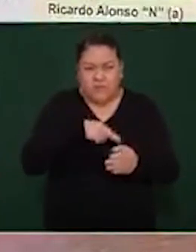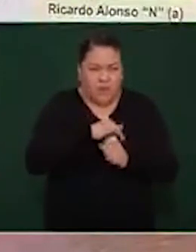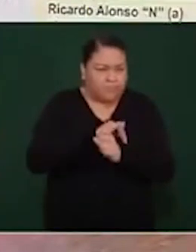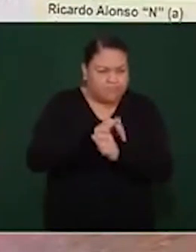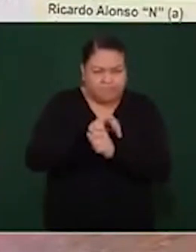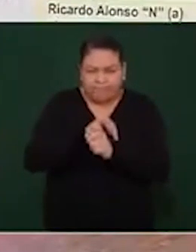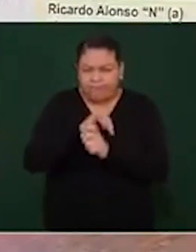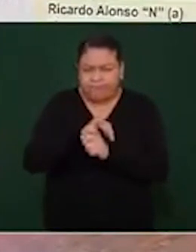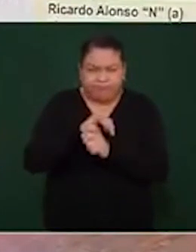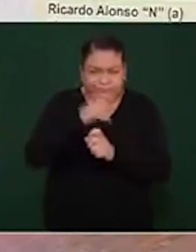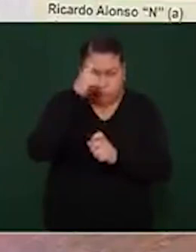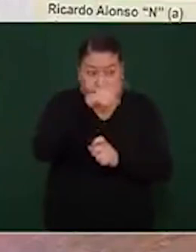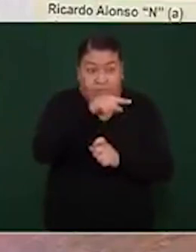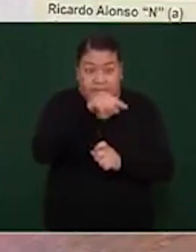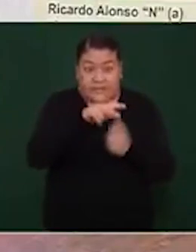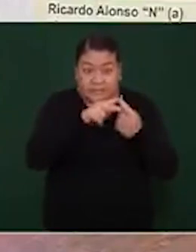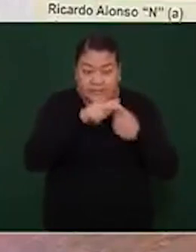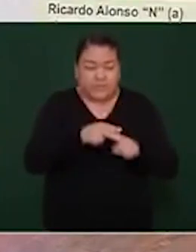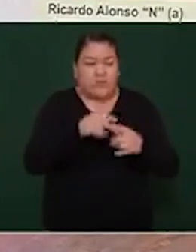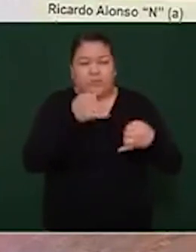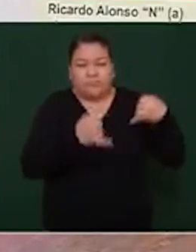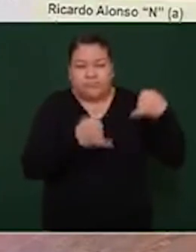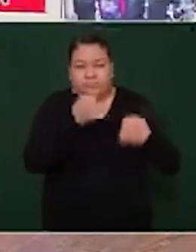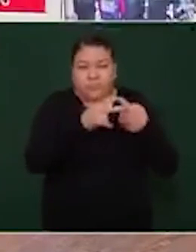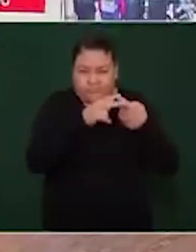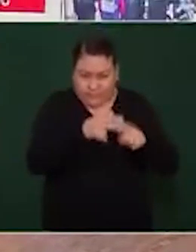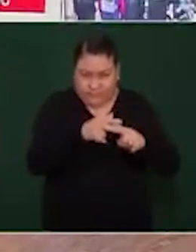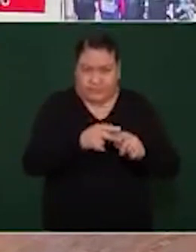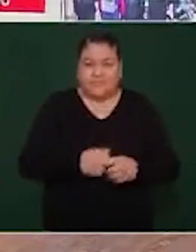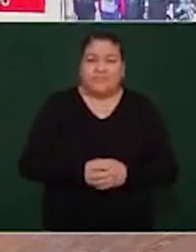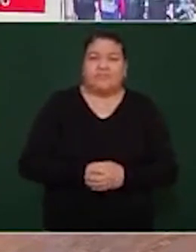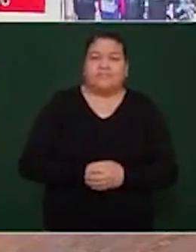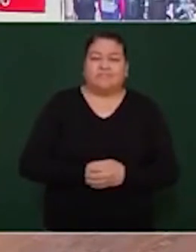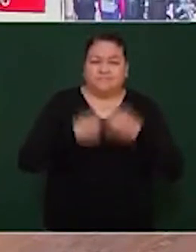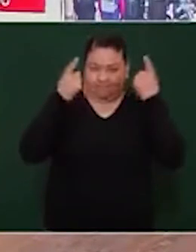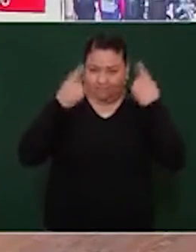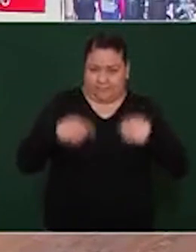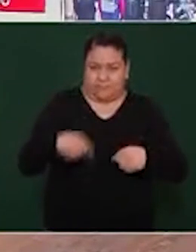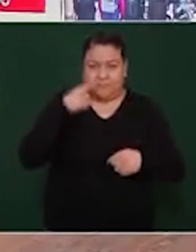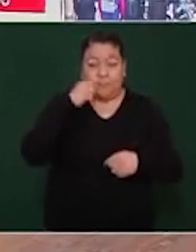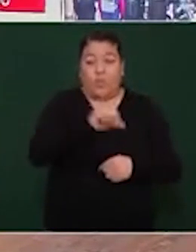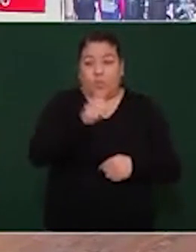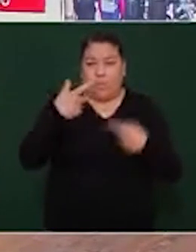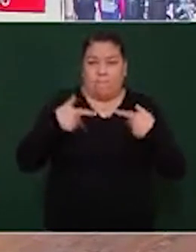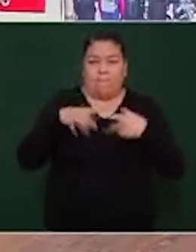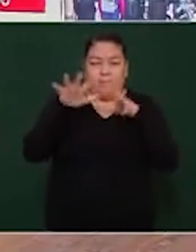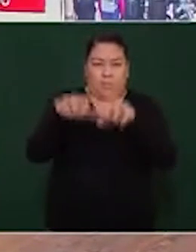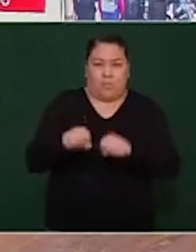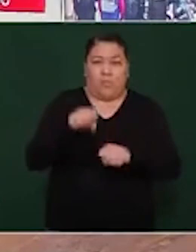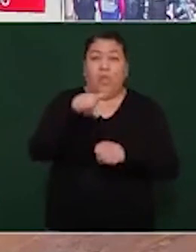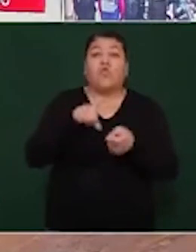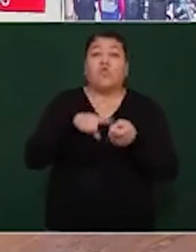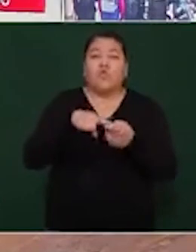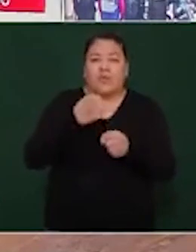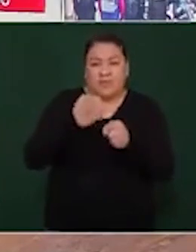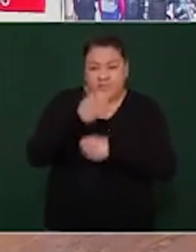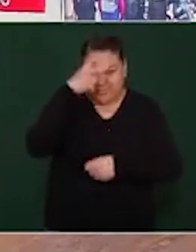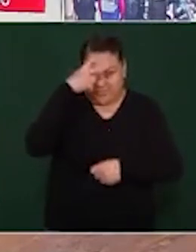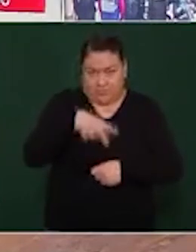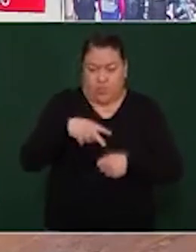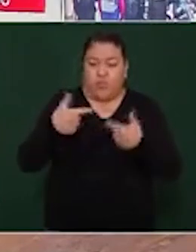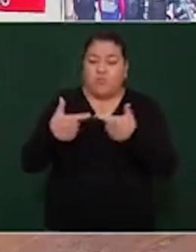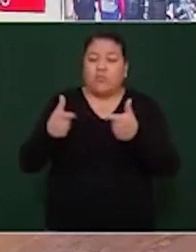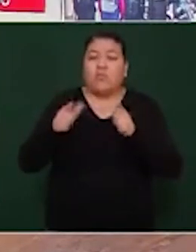vinculación a la parte penal. Siguiente. Esta es otra detención en el Estado de México. Es una